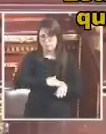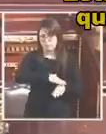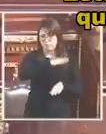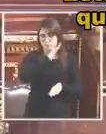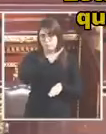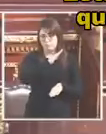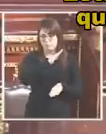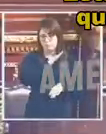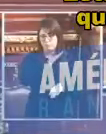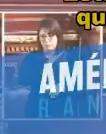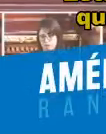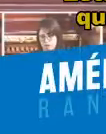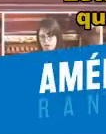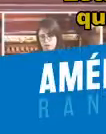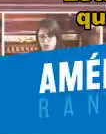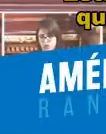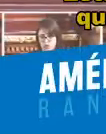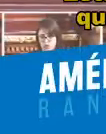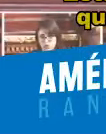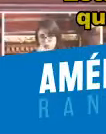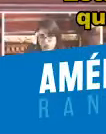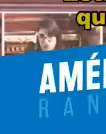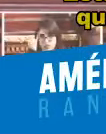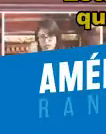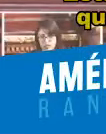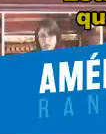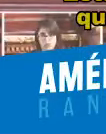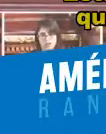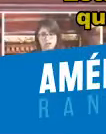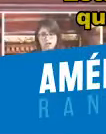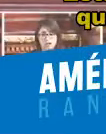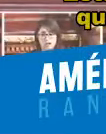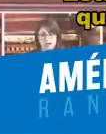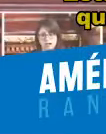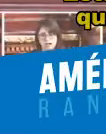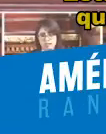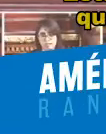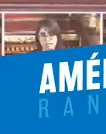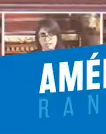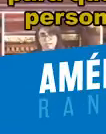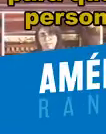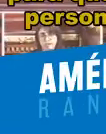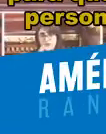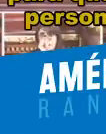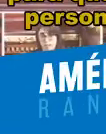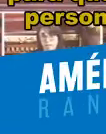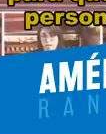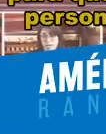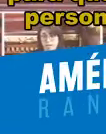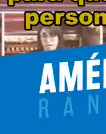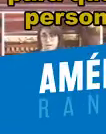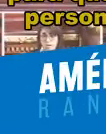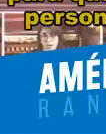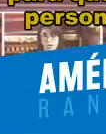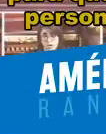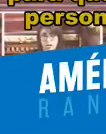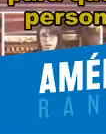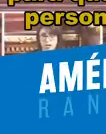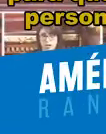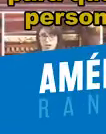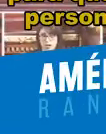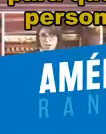Esta propuesta es, diputado Triana, que exhorte a la jefa de gobierno para que el señor